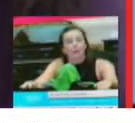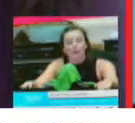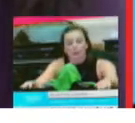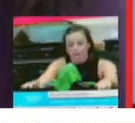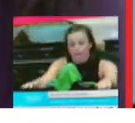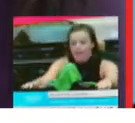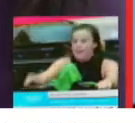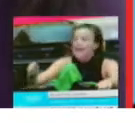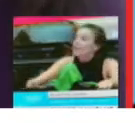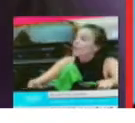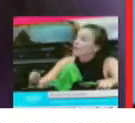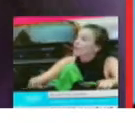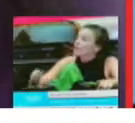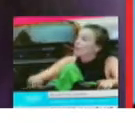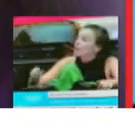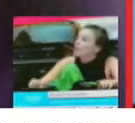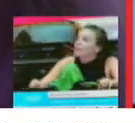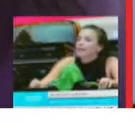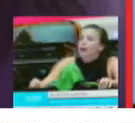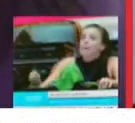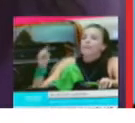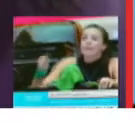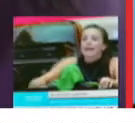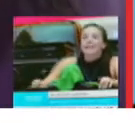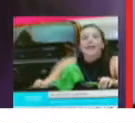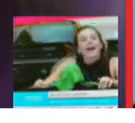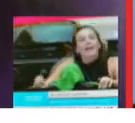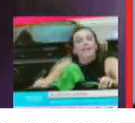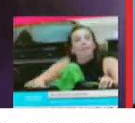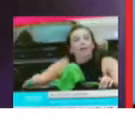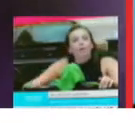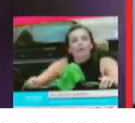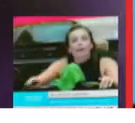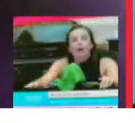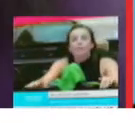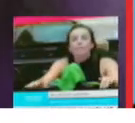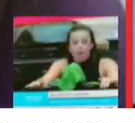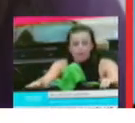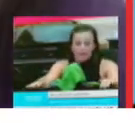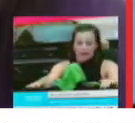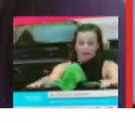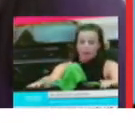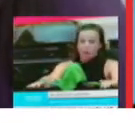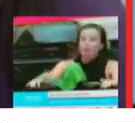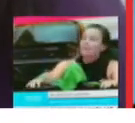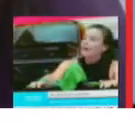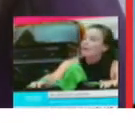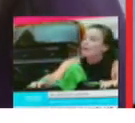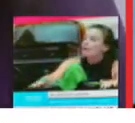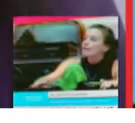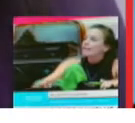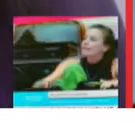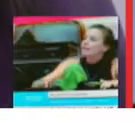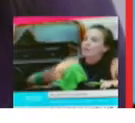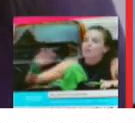el mecanismo clásico con el cual se lleva adelante, se implementa la paridad, por ejemplo, en las listas a nivel nacional.